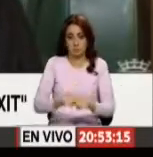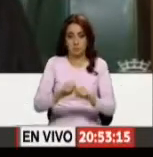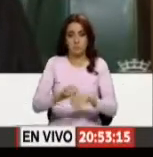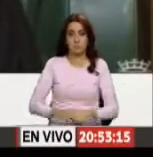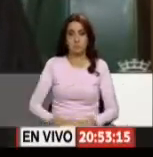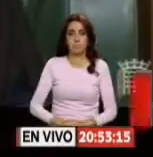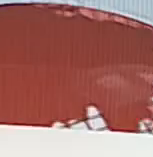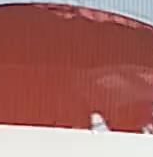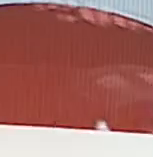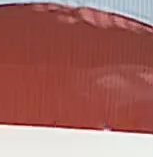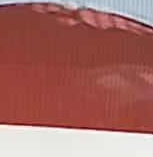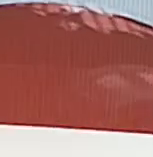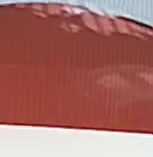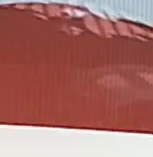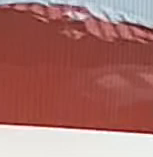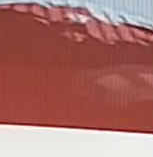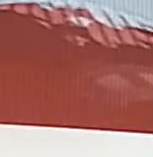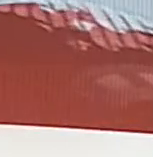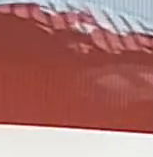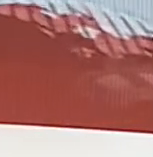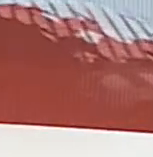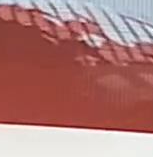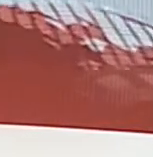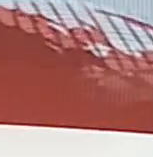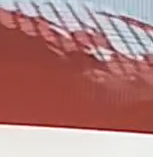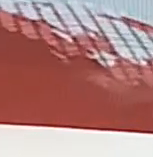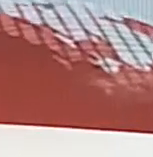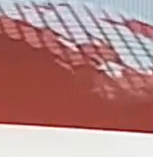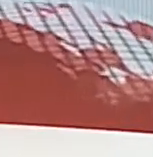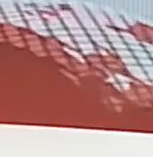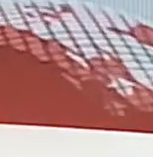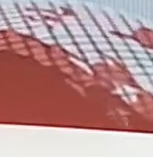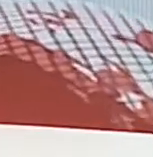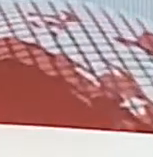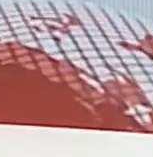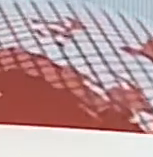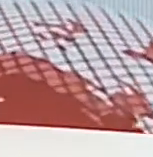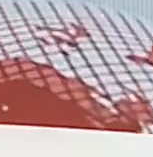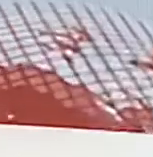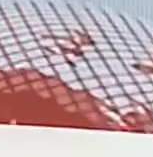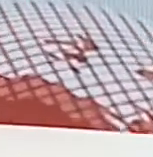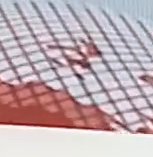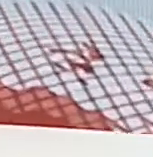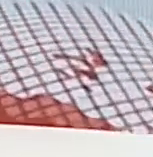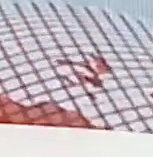semana. Agradecemos a todos por acompañarnos en esta entrega informativa. Gracias,